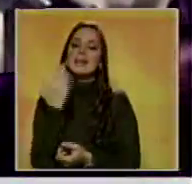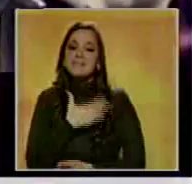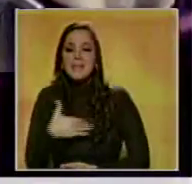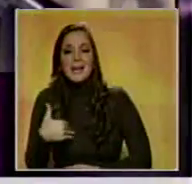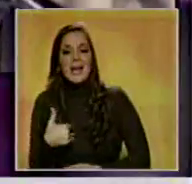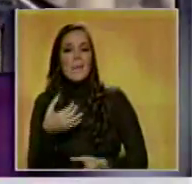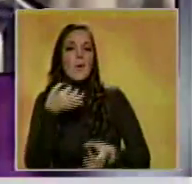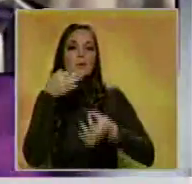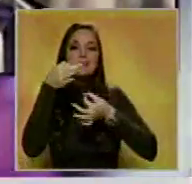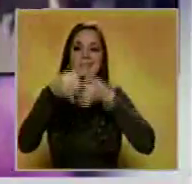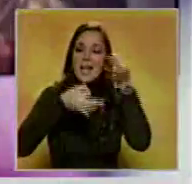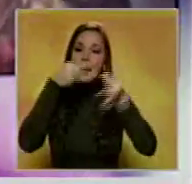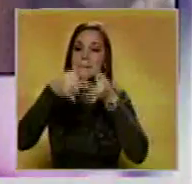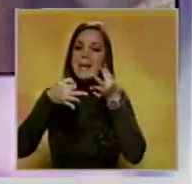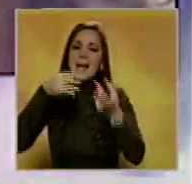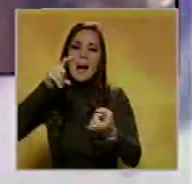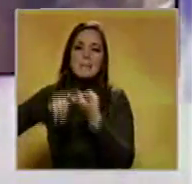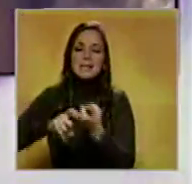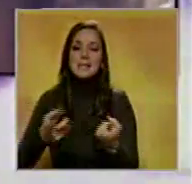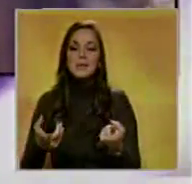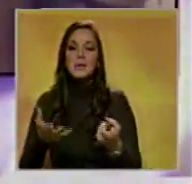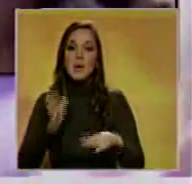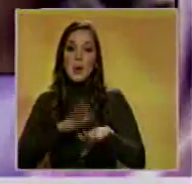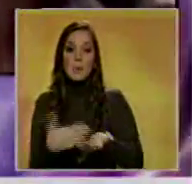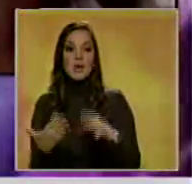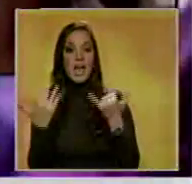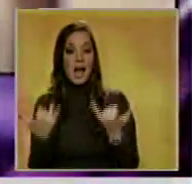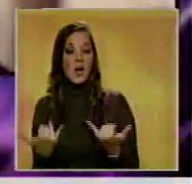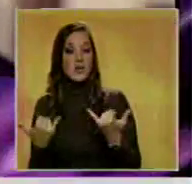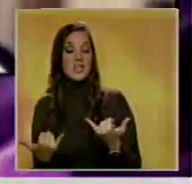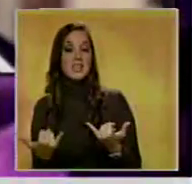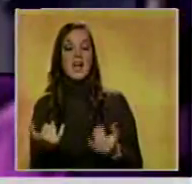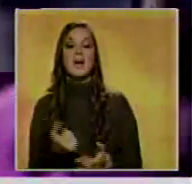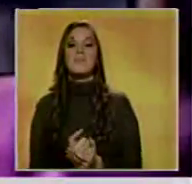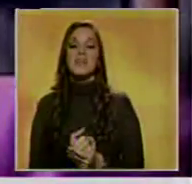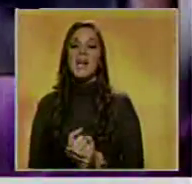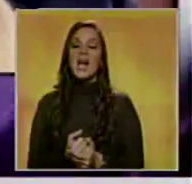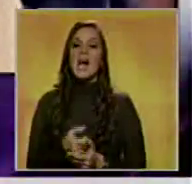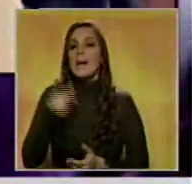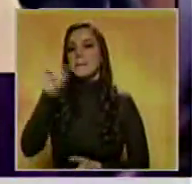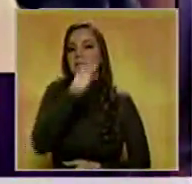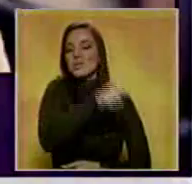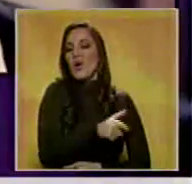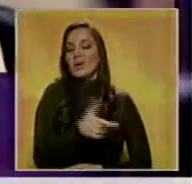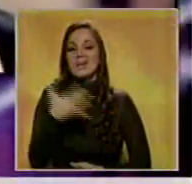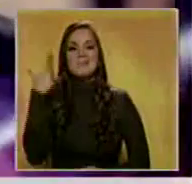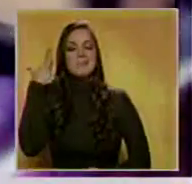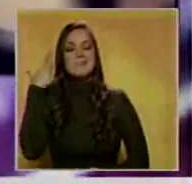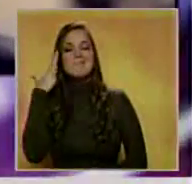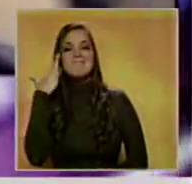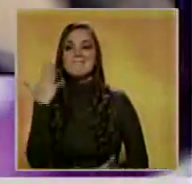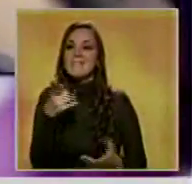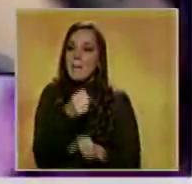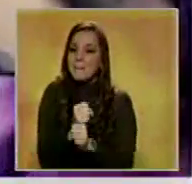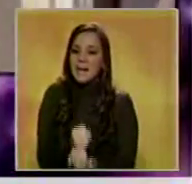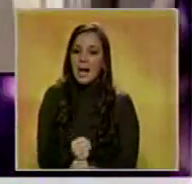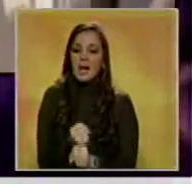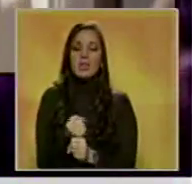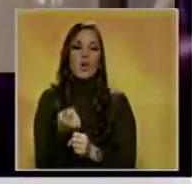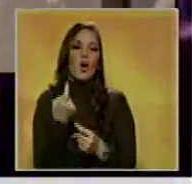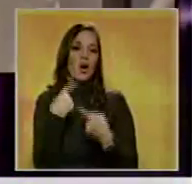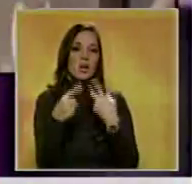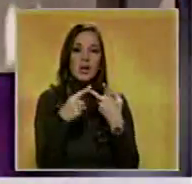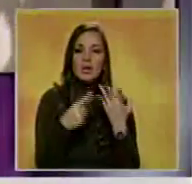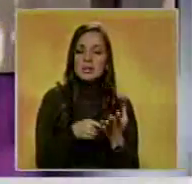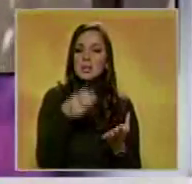siento que en este momento la gente está ávida como de propuestas diferentes, ¿no? Entonces no queríamos hacer el clásico video que hubiese sido